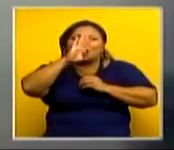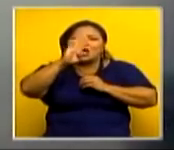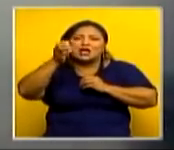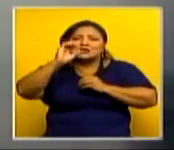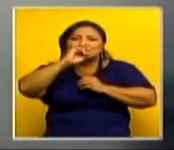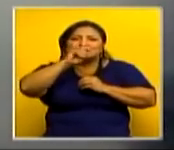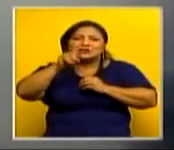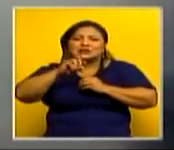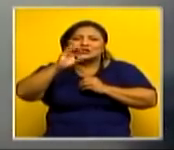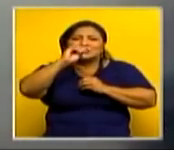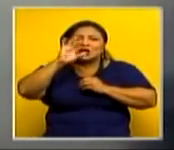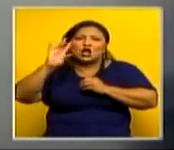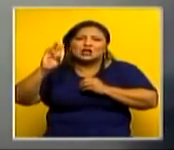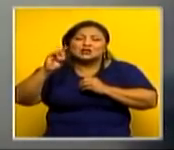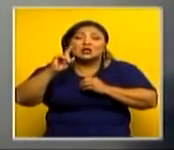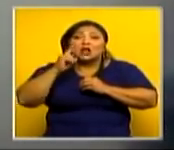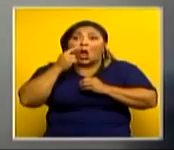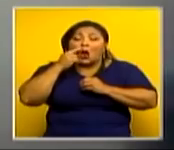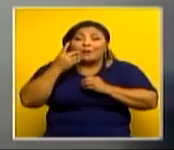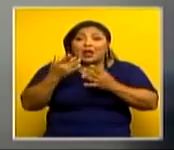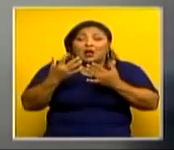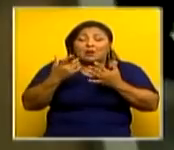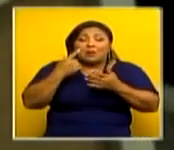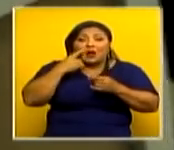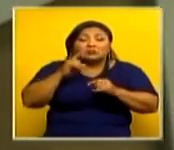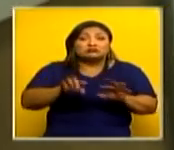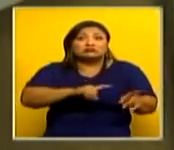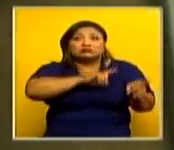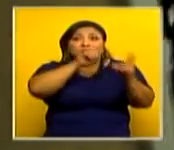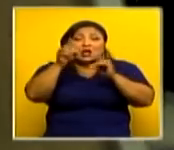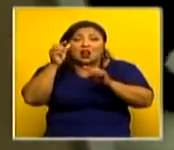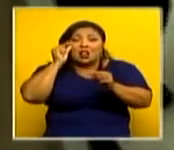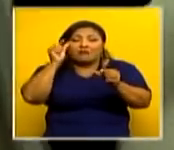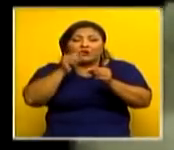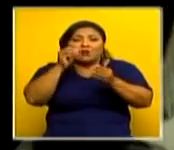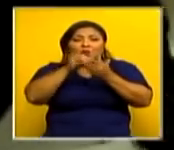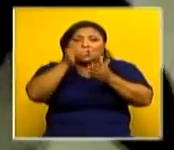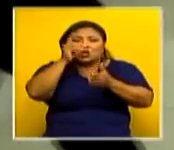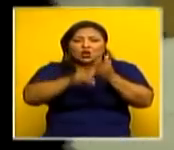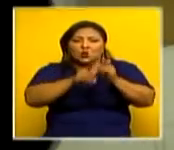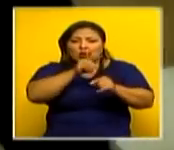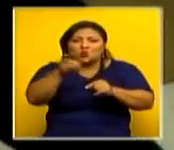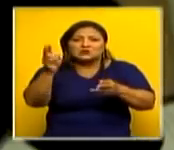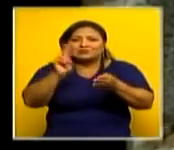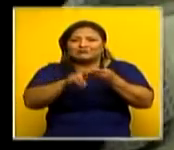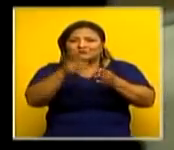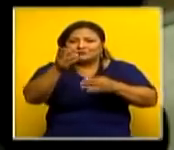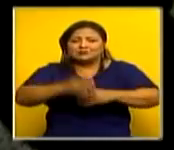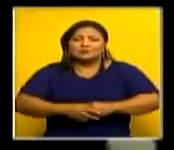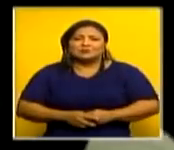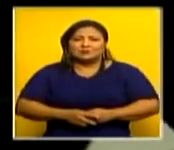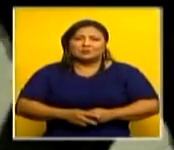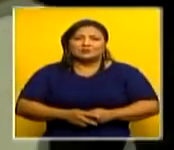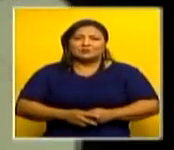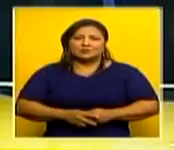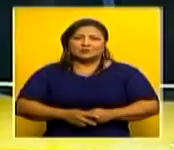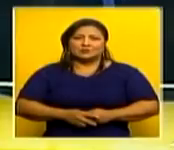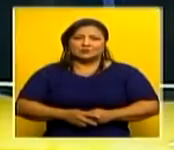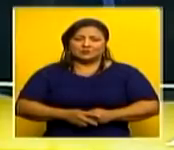ESZ-8907, de cuyo conductor se espera que concurra a la fiscalía para que denuncie su caso. Cristian Arias, Noticiero 1.